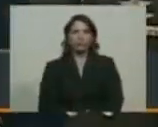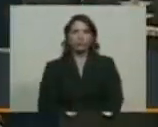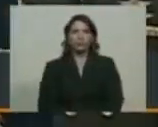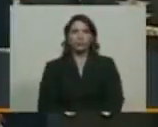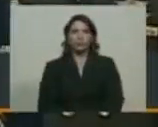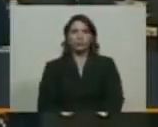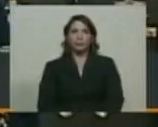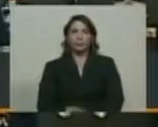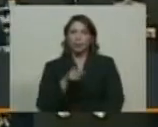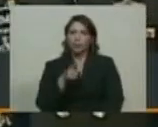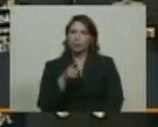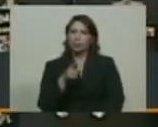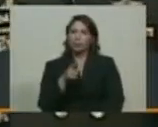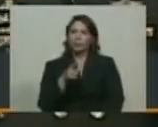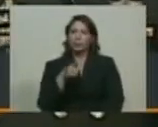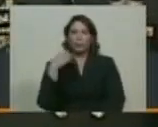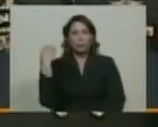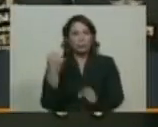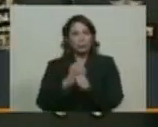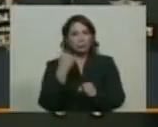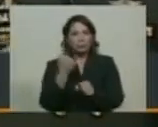por su carrera militar,